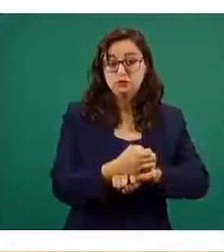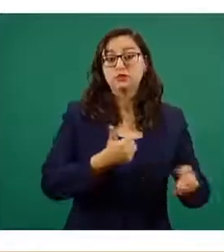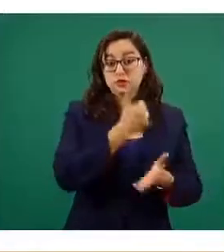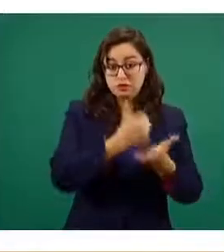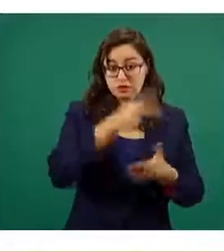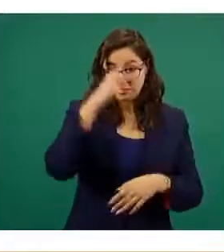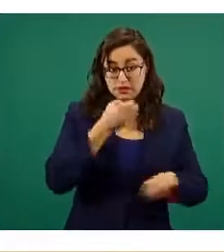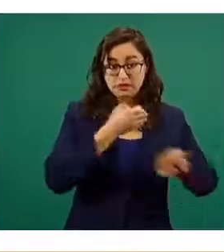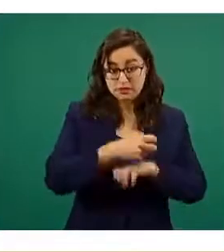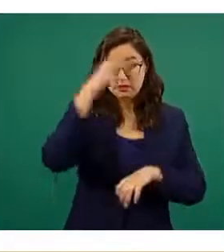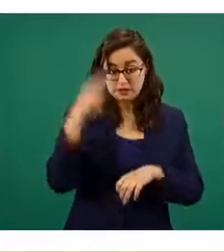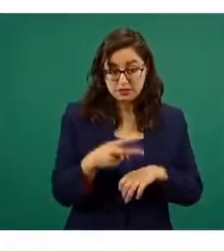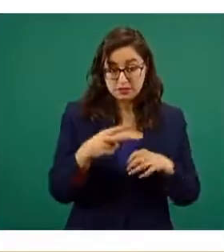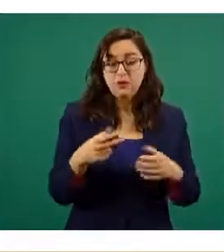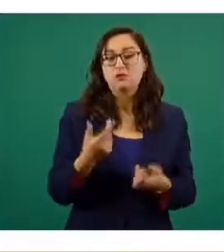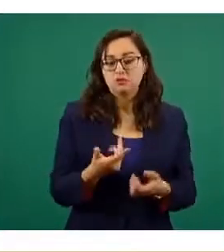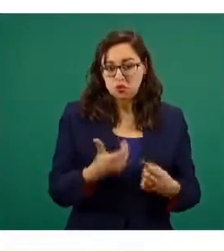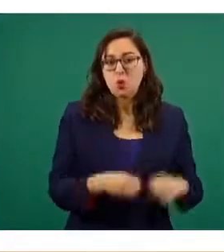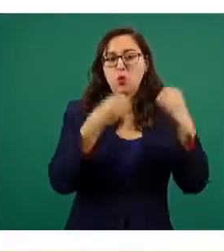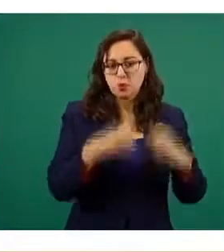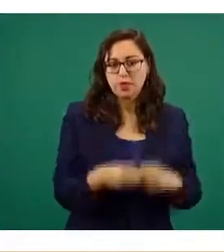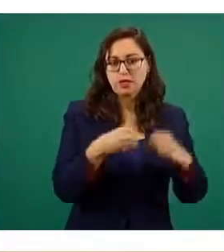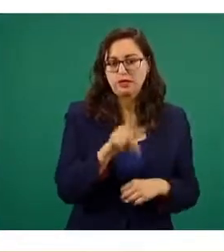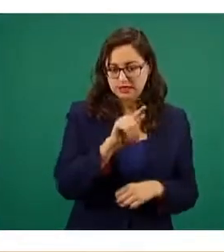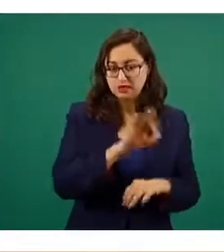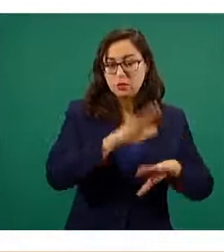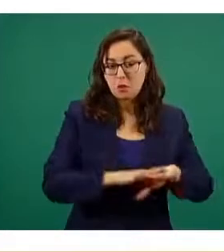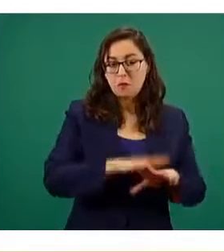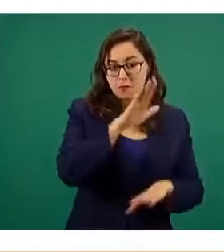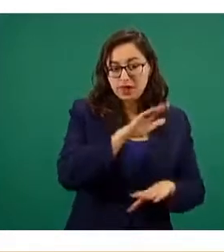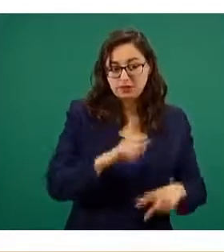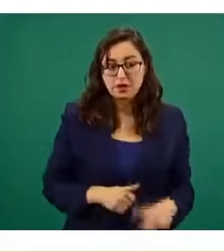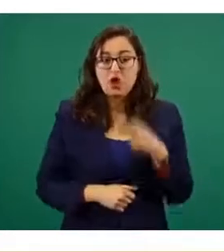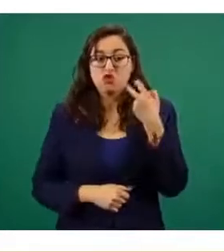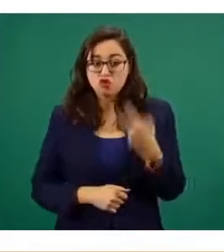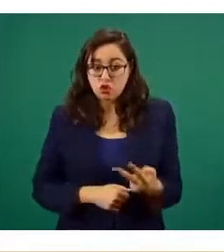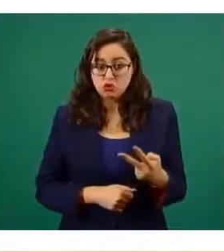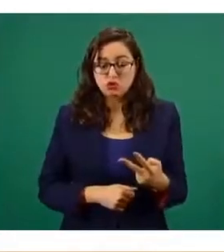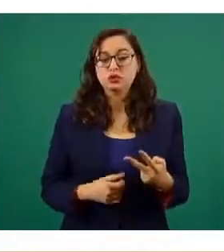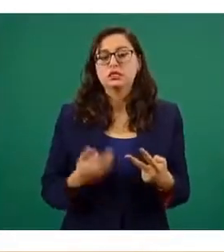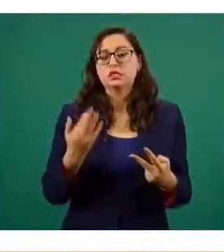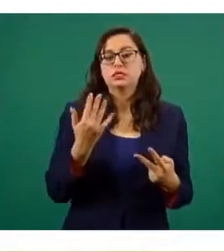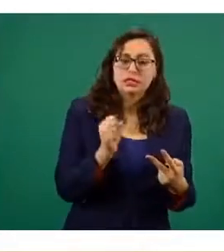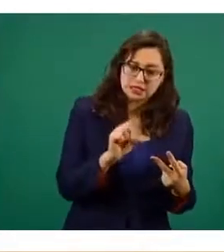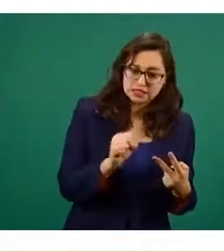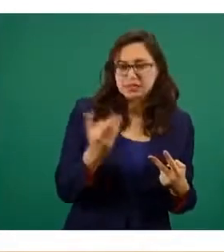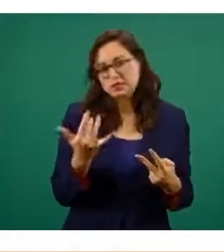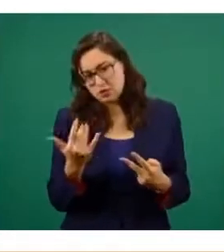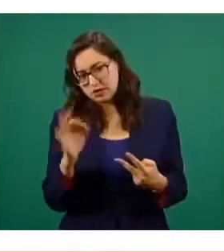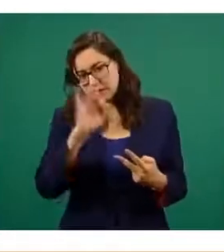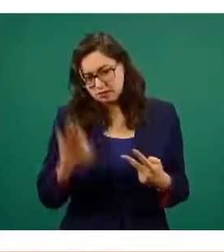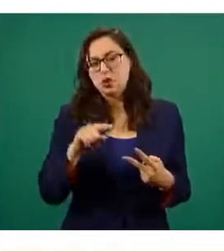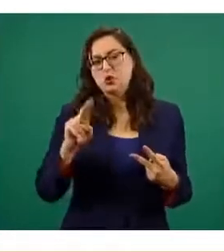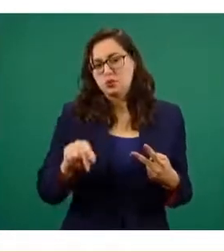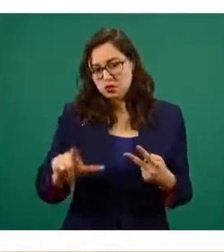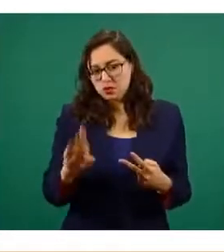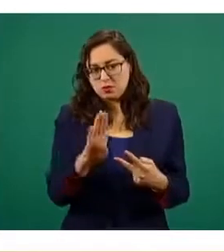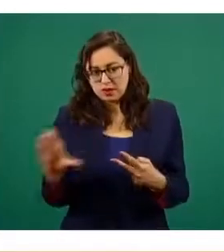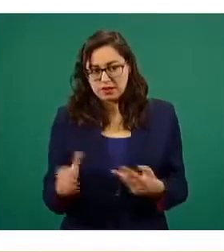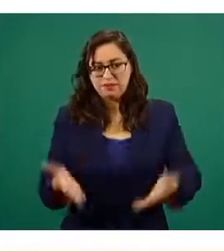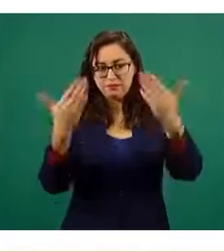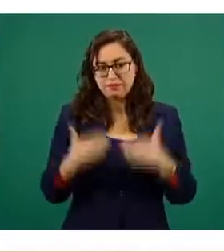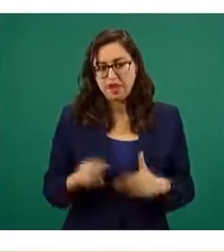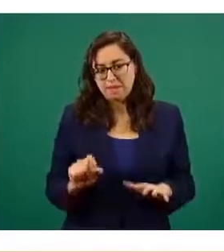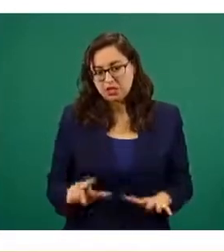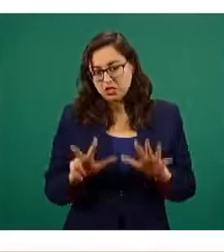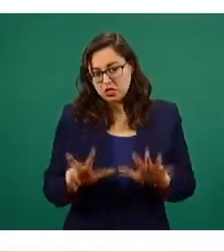Ciudad de México, la zona conurbada del Estado de México, tienen ocupaciones superiores al 70%. 2 están entre 50 y 69%. 50%, a saber, Nuevo León y Baja California, y las 28